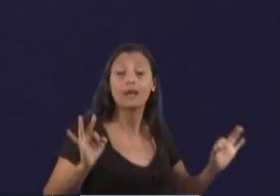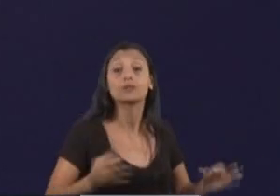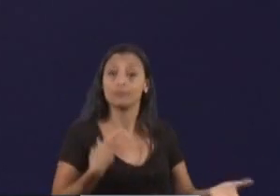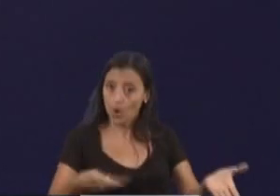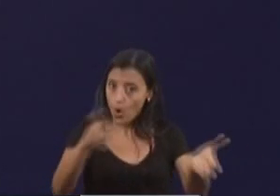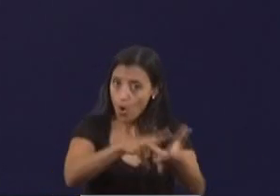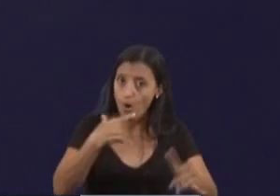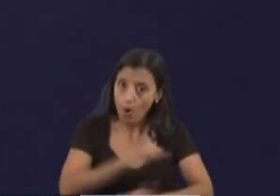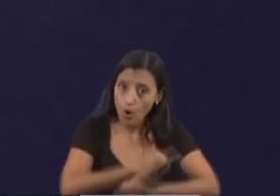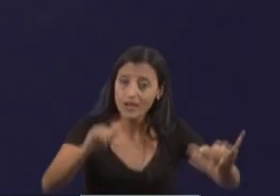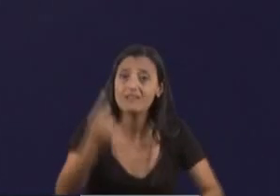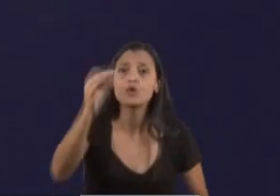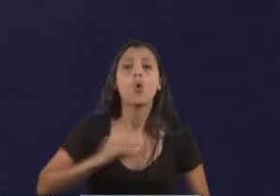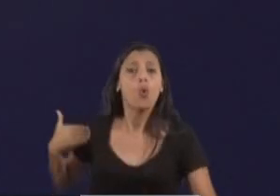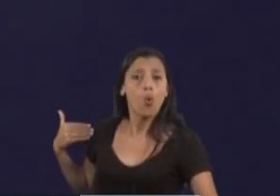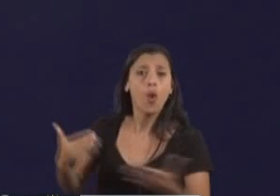año